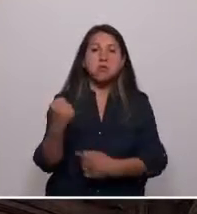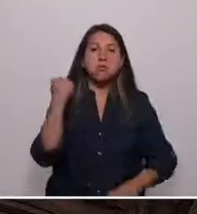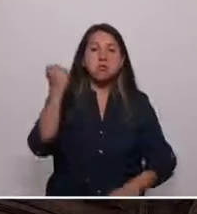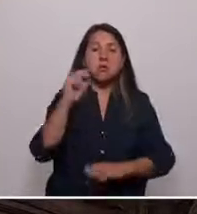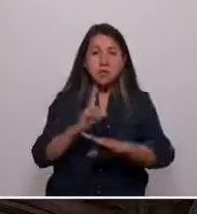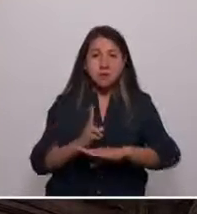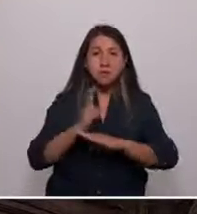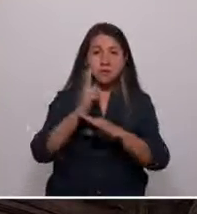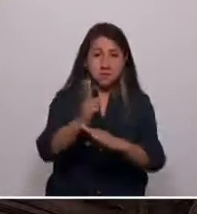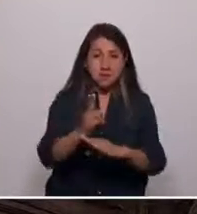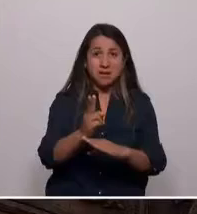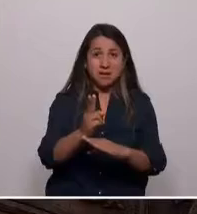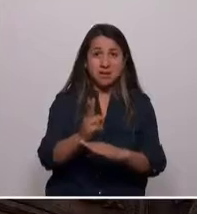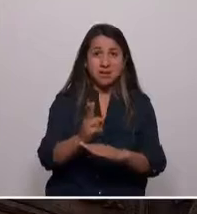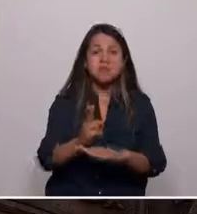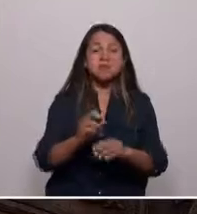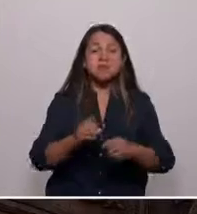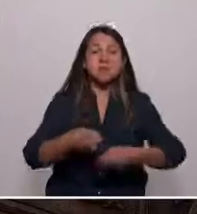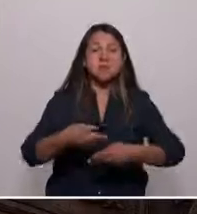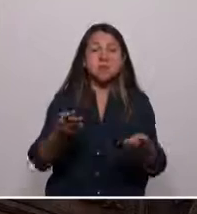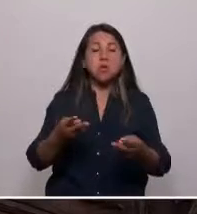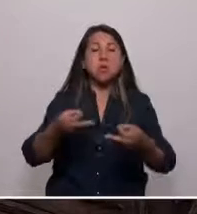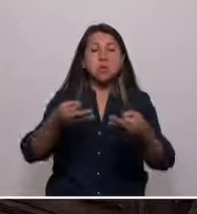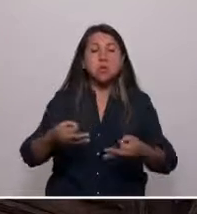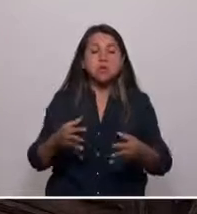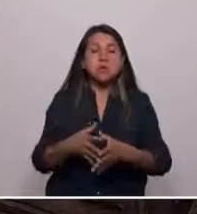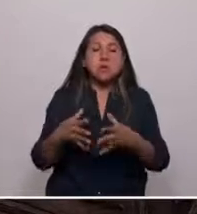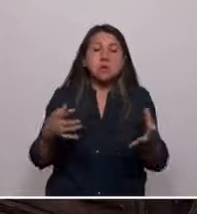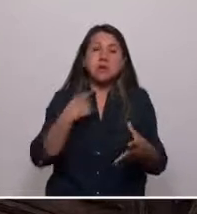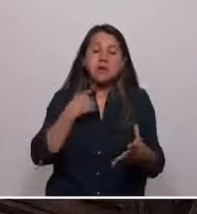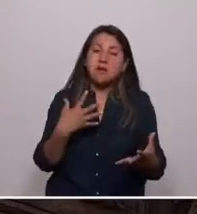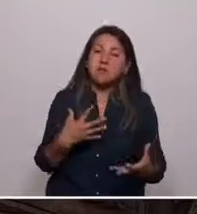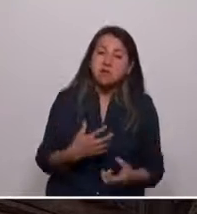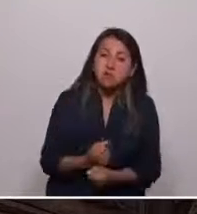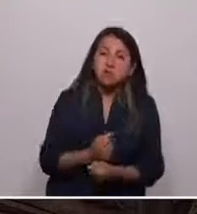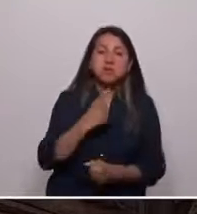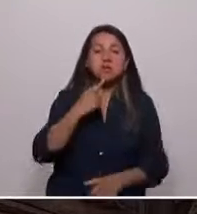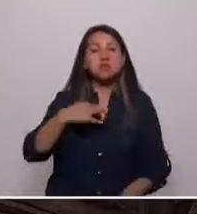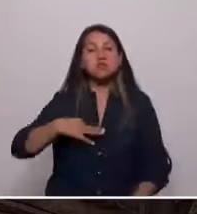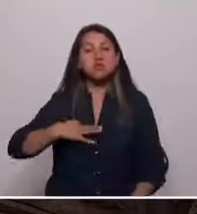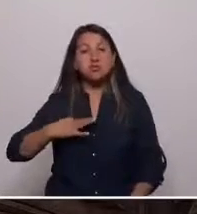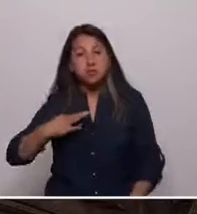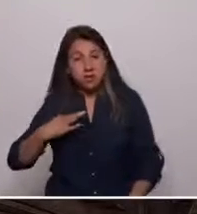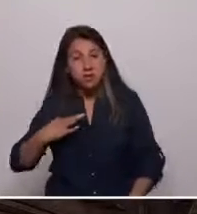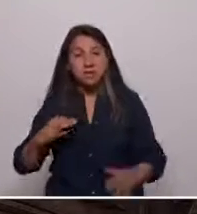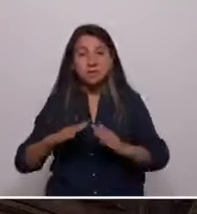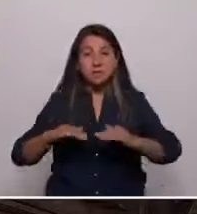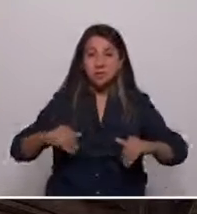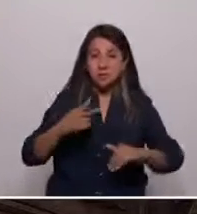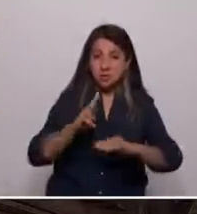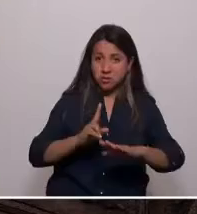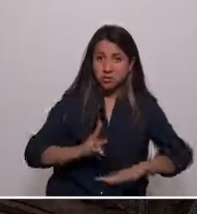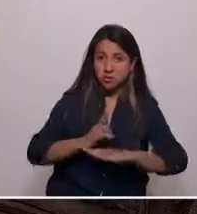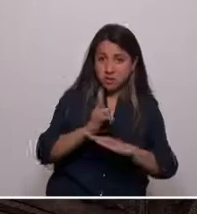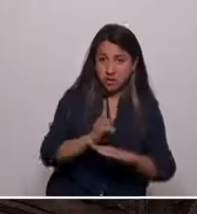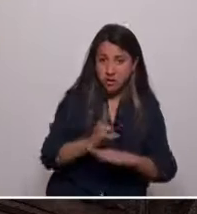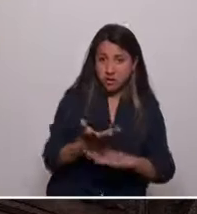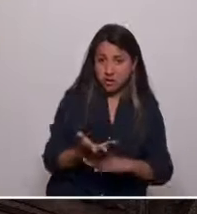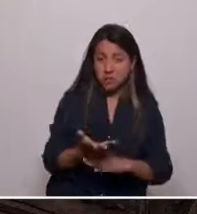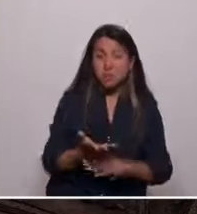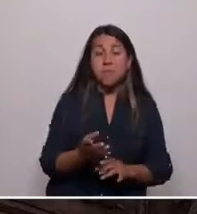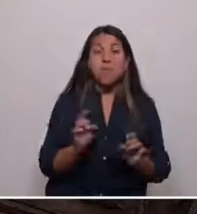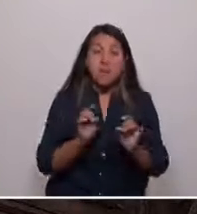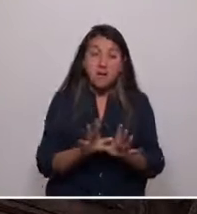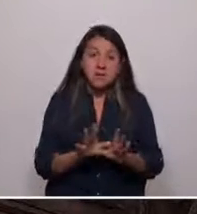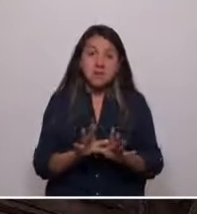representantes, con lo que se produjo justamente la gran desafección entre la ciudadanía que se separó de su representado. Y fue así